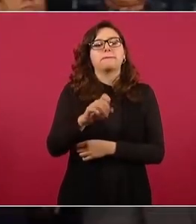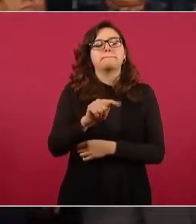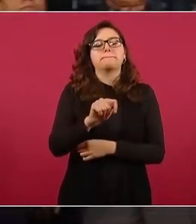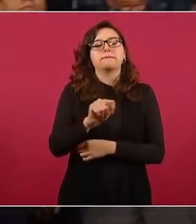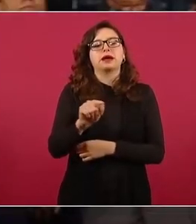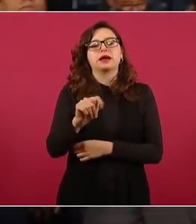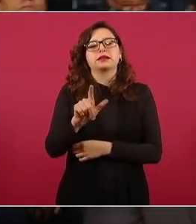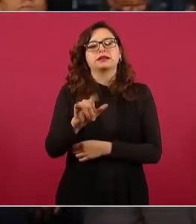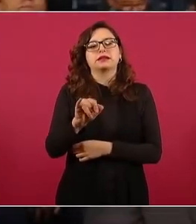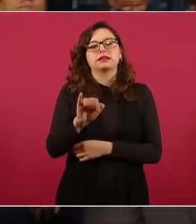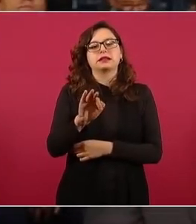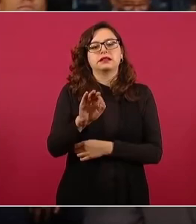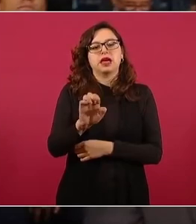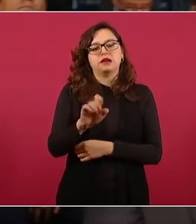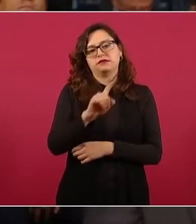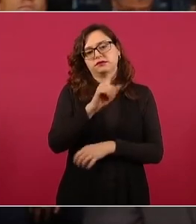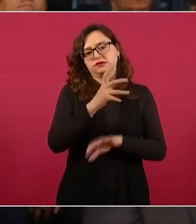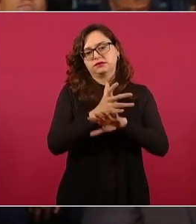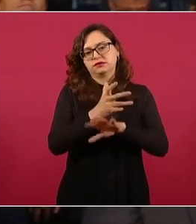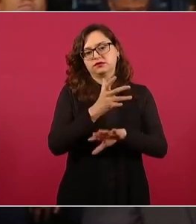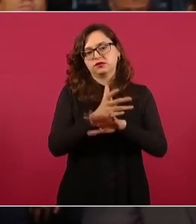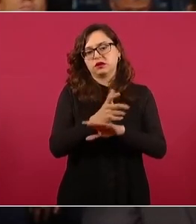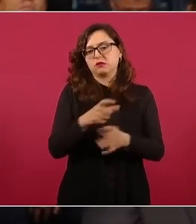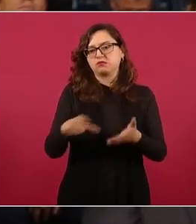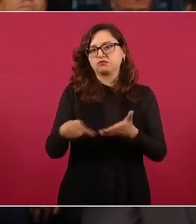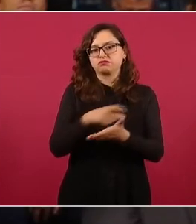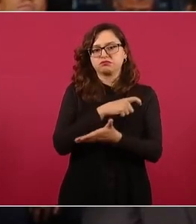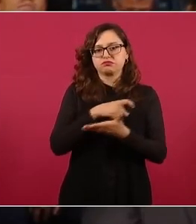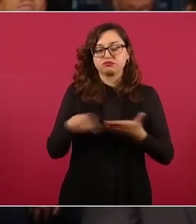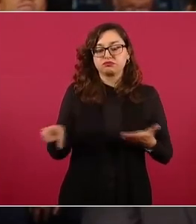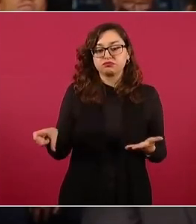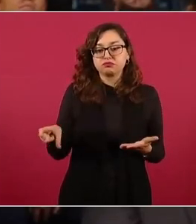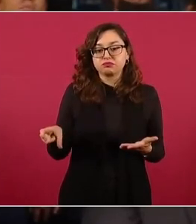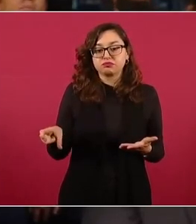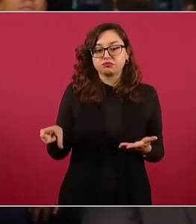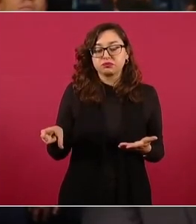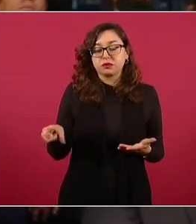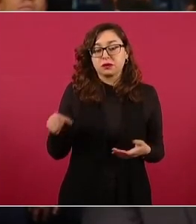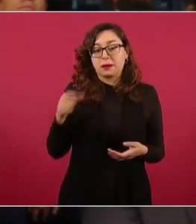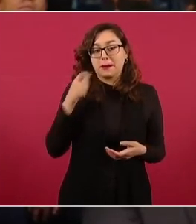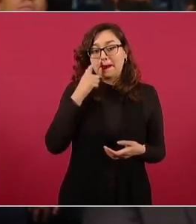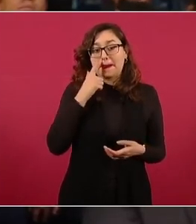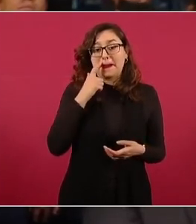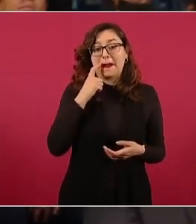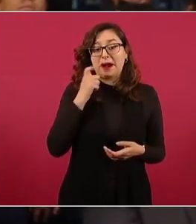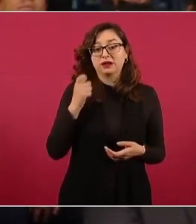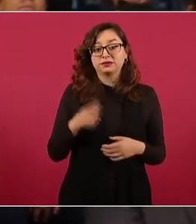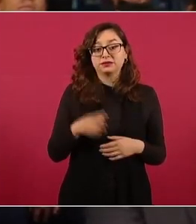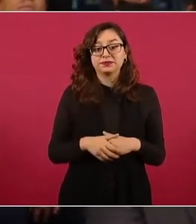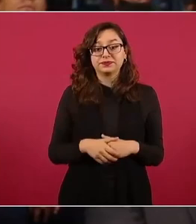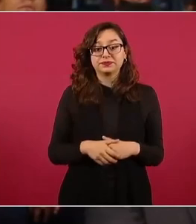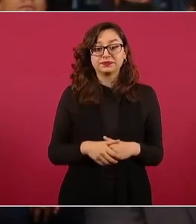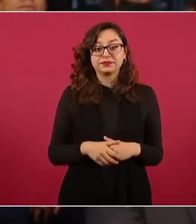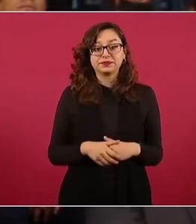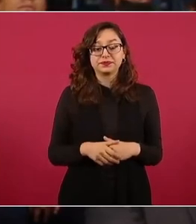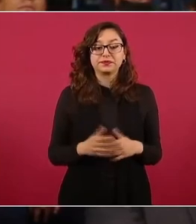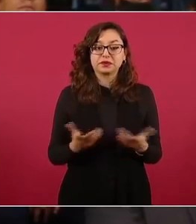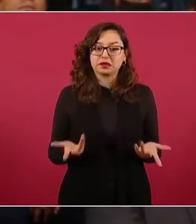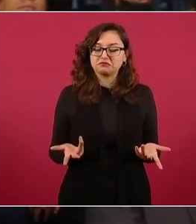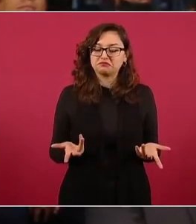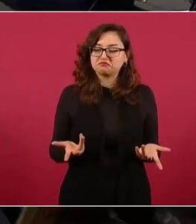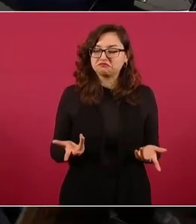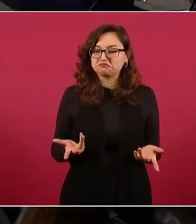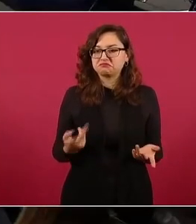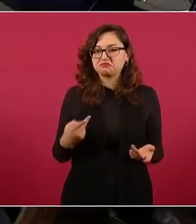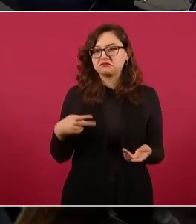empresa americana de seguros, y era una empresa que no le costaba algo, al contrario, le